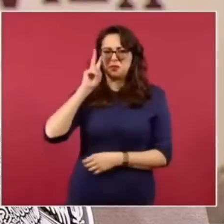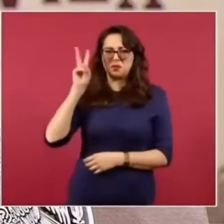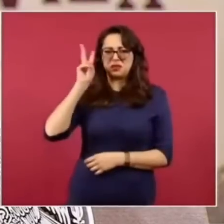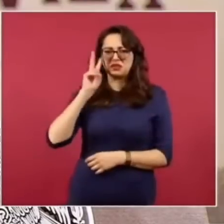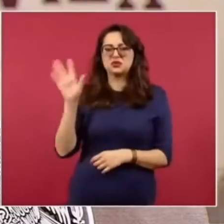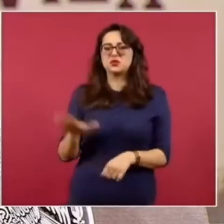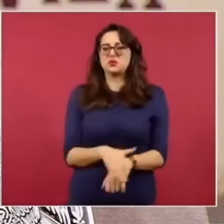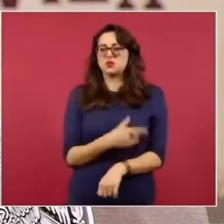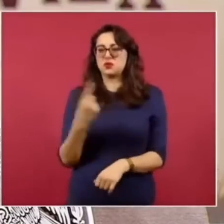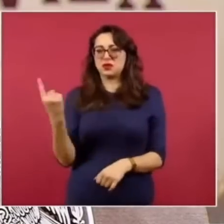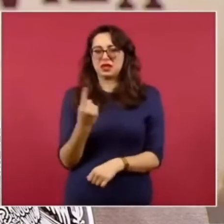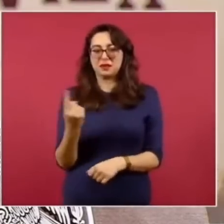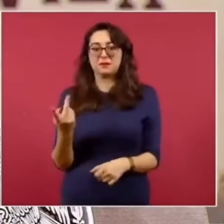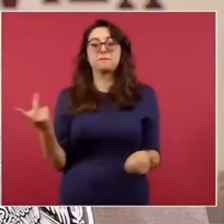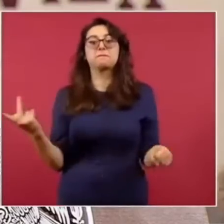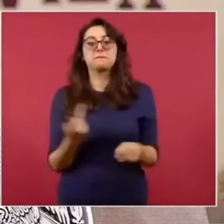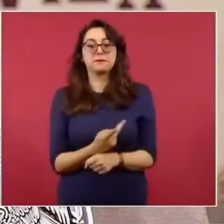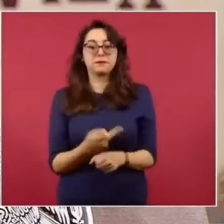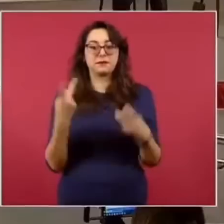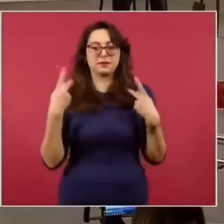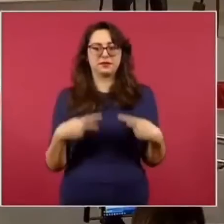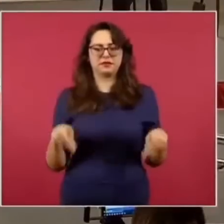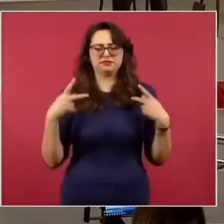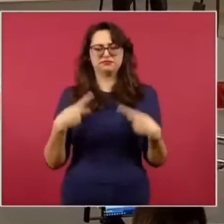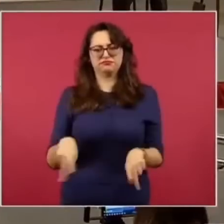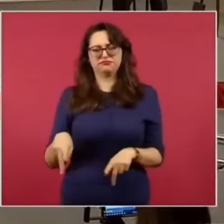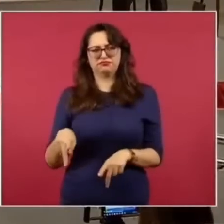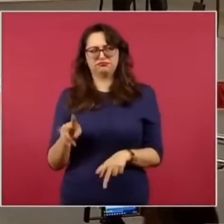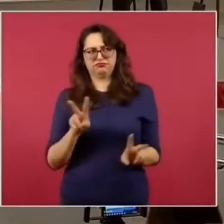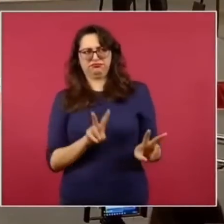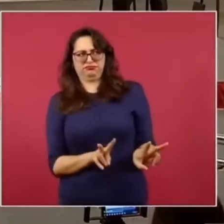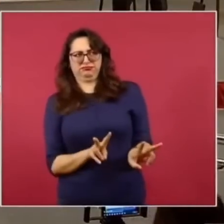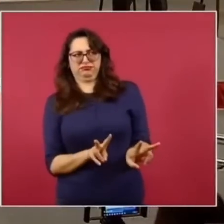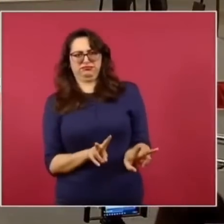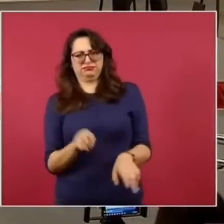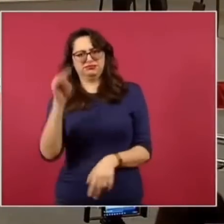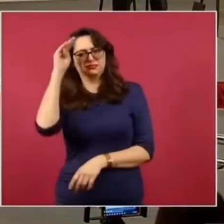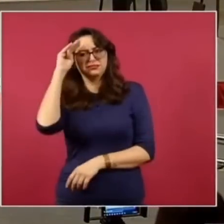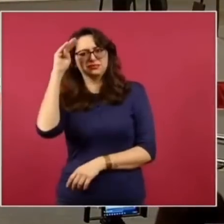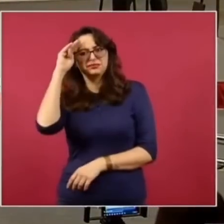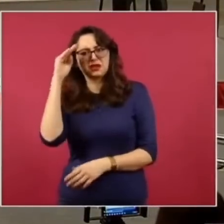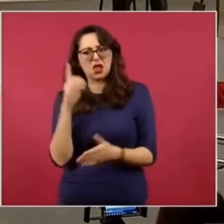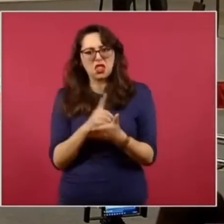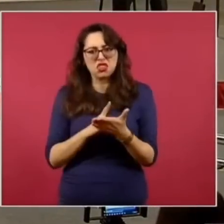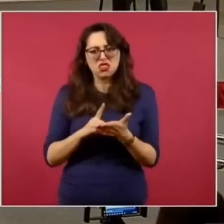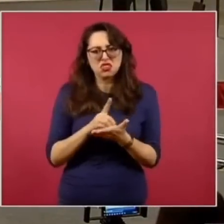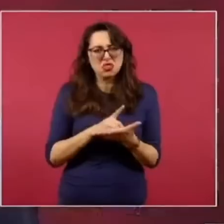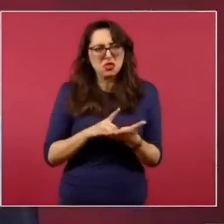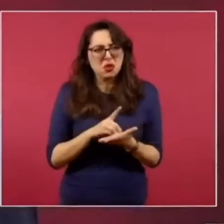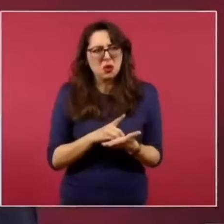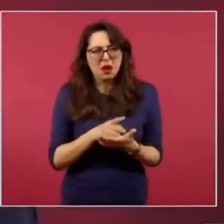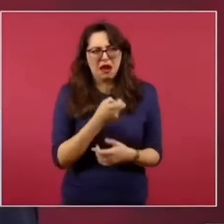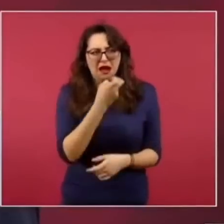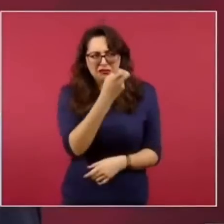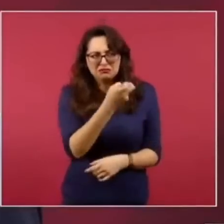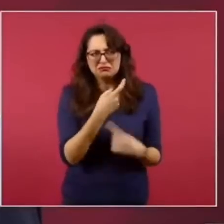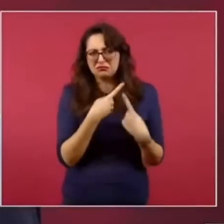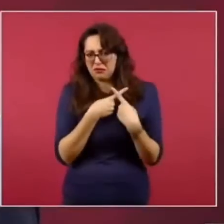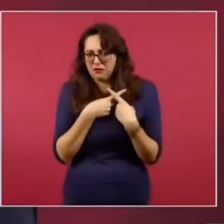personas que nos escuchan, que nos ven, se preguntarán con la expectativa de que íbamos a hablar de drogas fuertes, de productos que